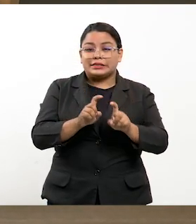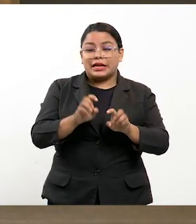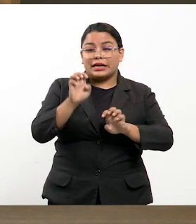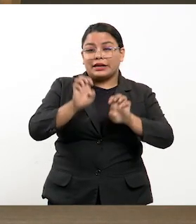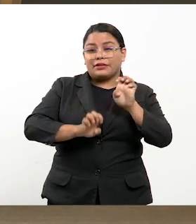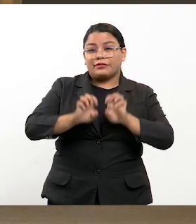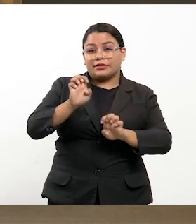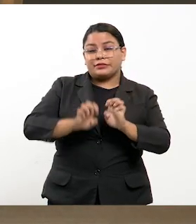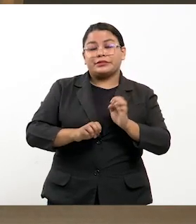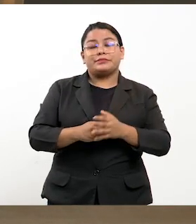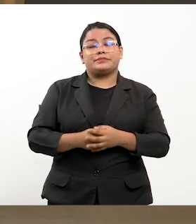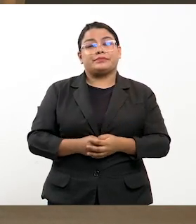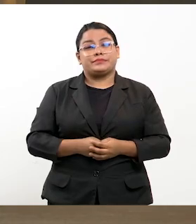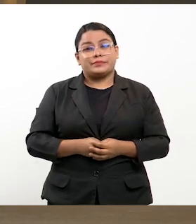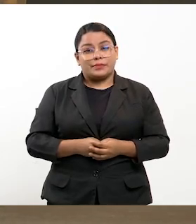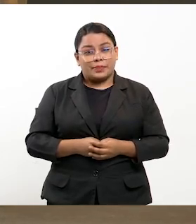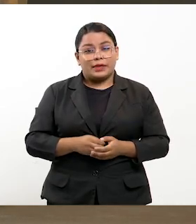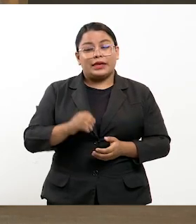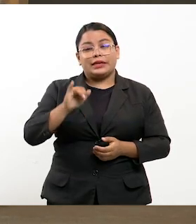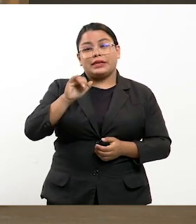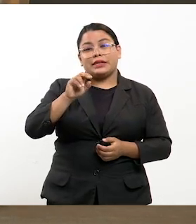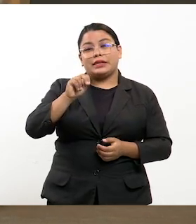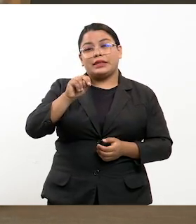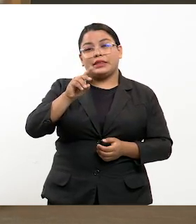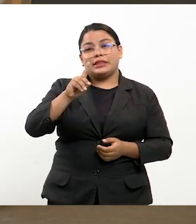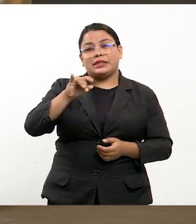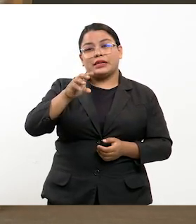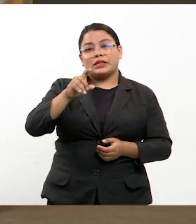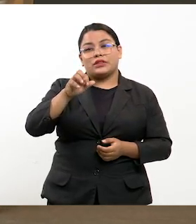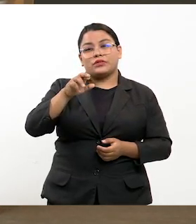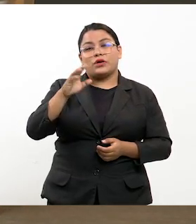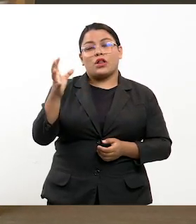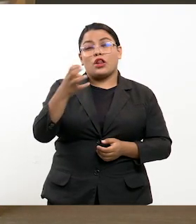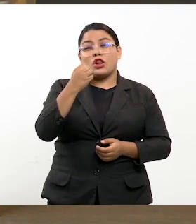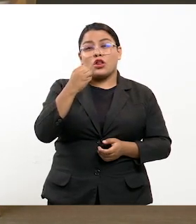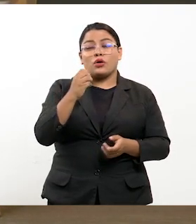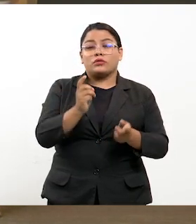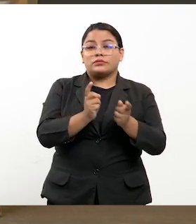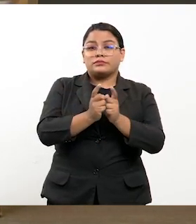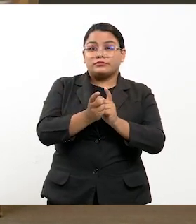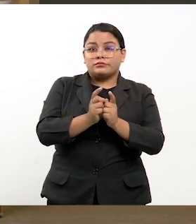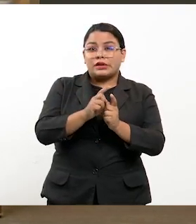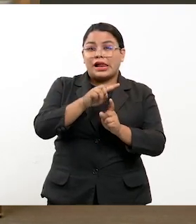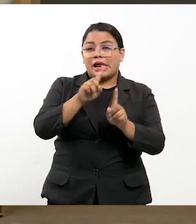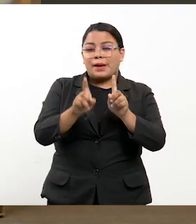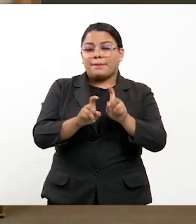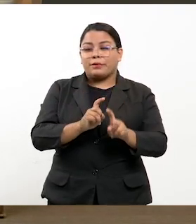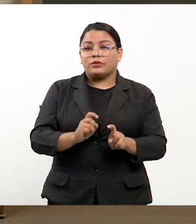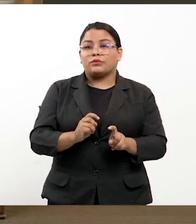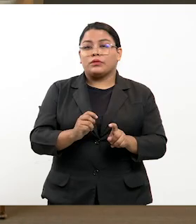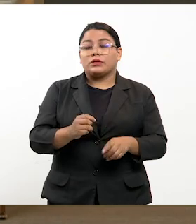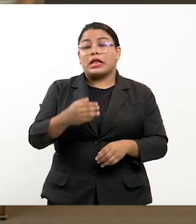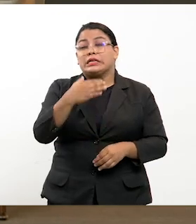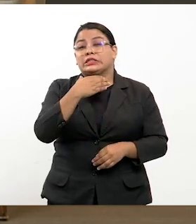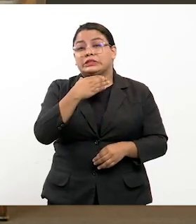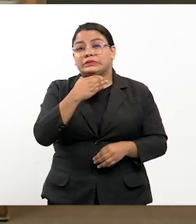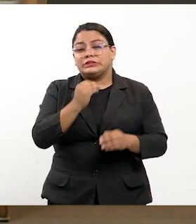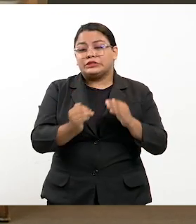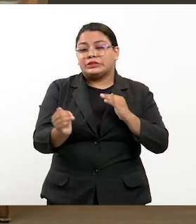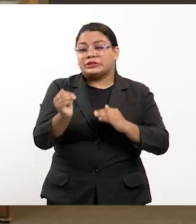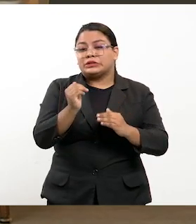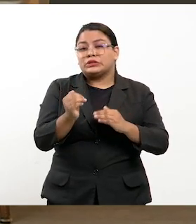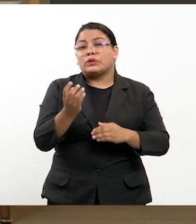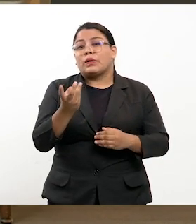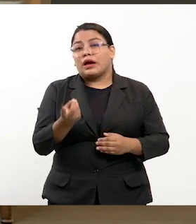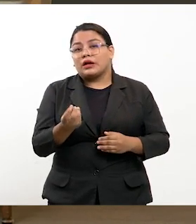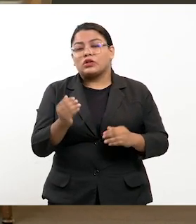evaluando, el indicador de logro asociado a ese ítem, el nivel de dificultad y el